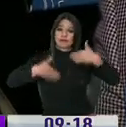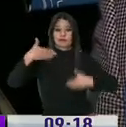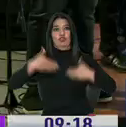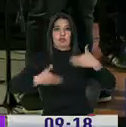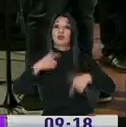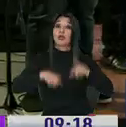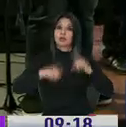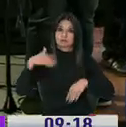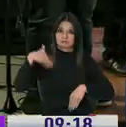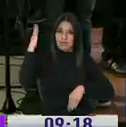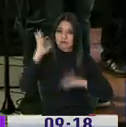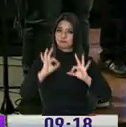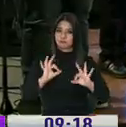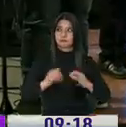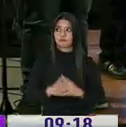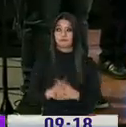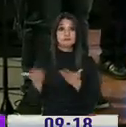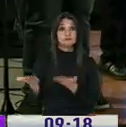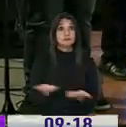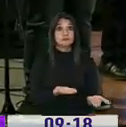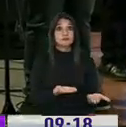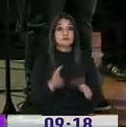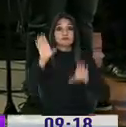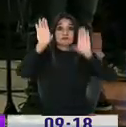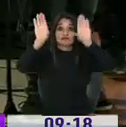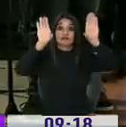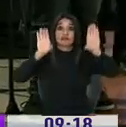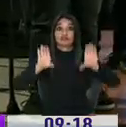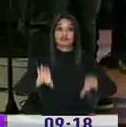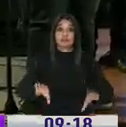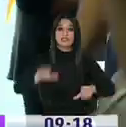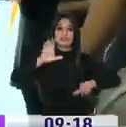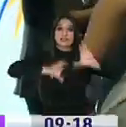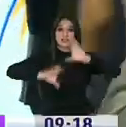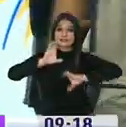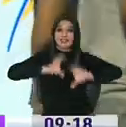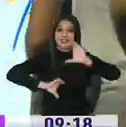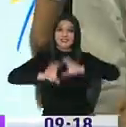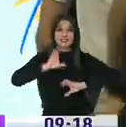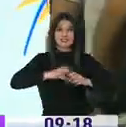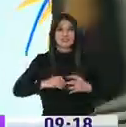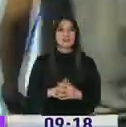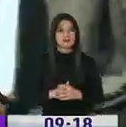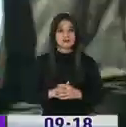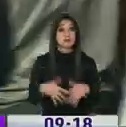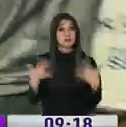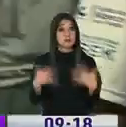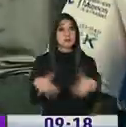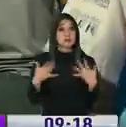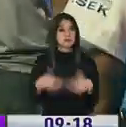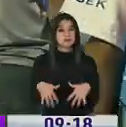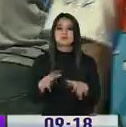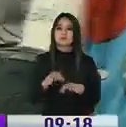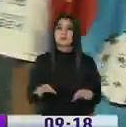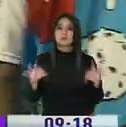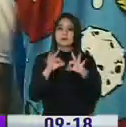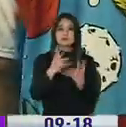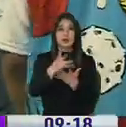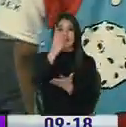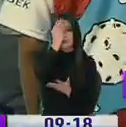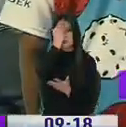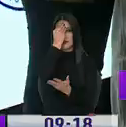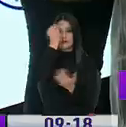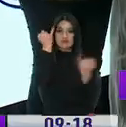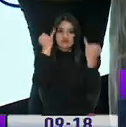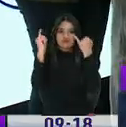ellas. Este evento se realizó en el Museo Interactivo de Ciencia y tuvo por objeto crear una experiencia de aprendizaje